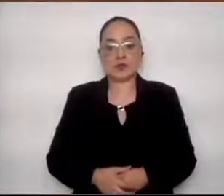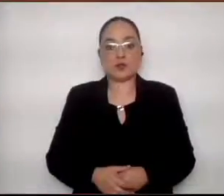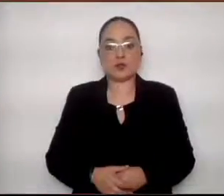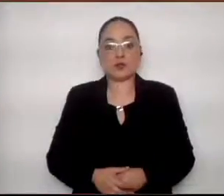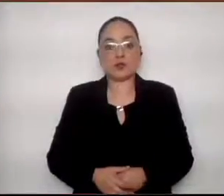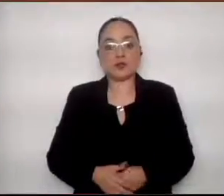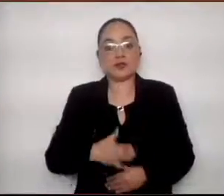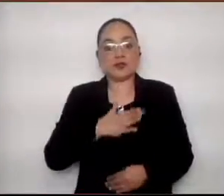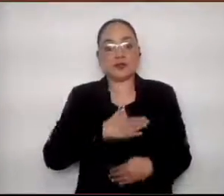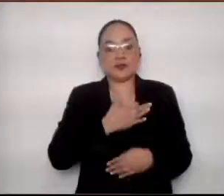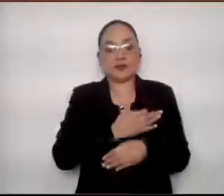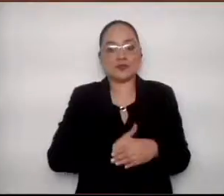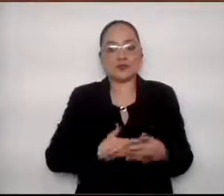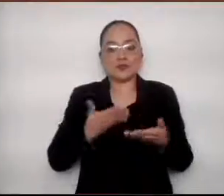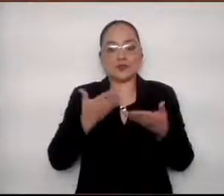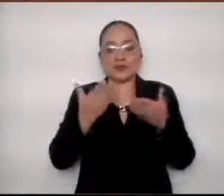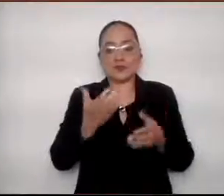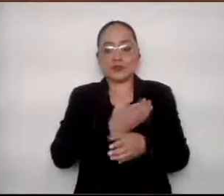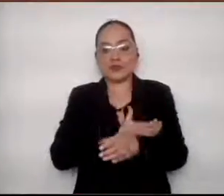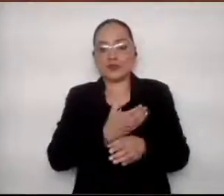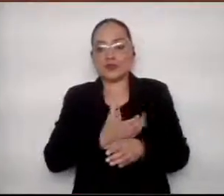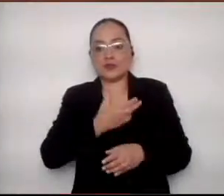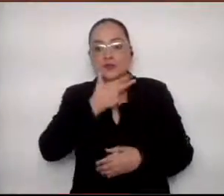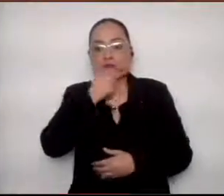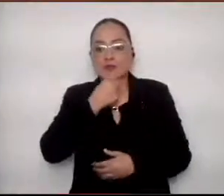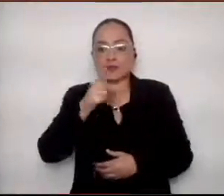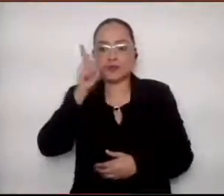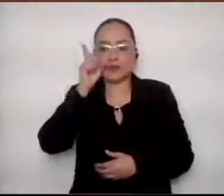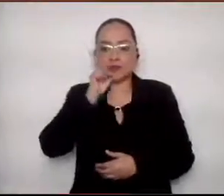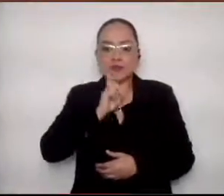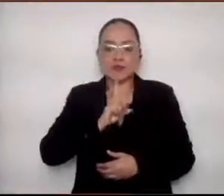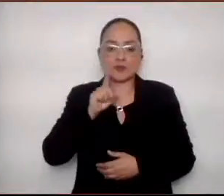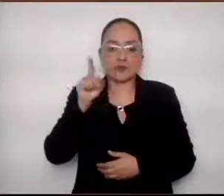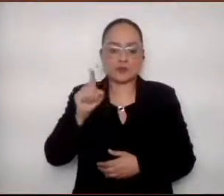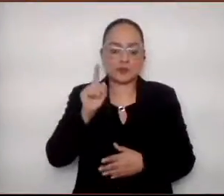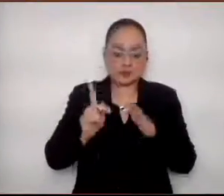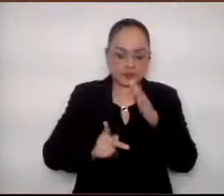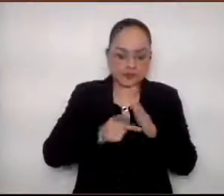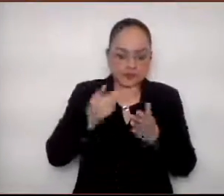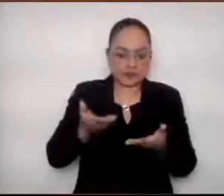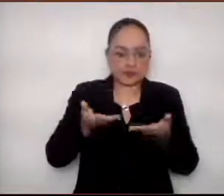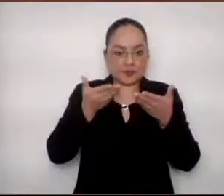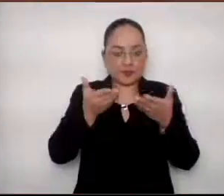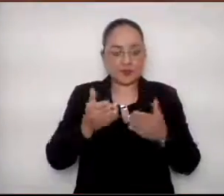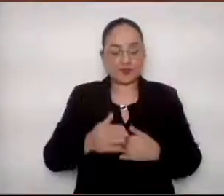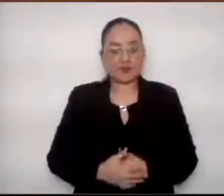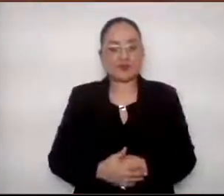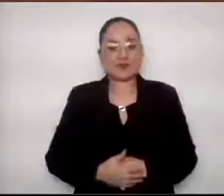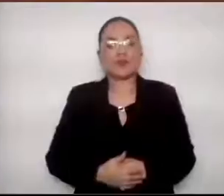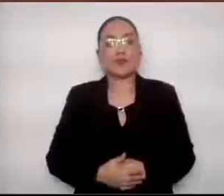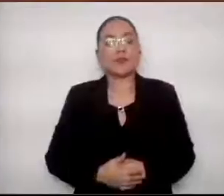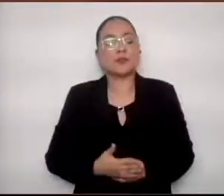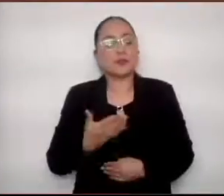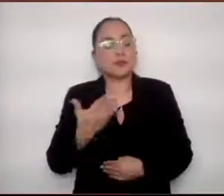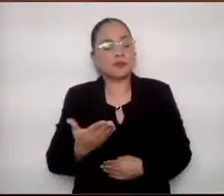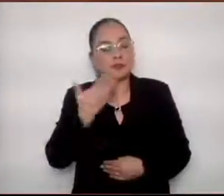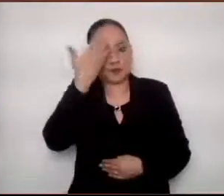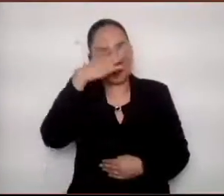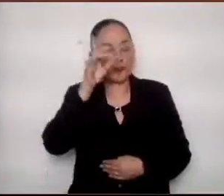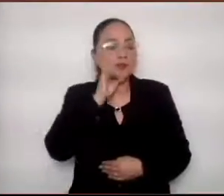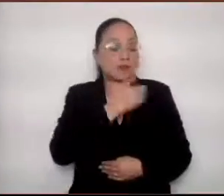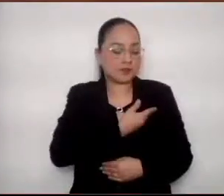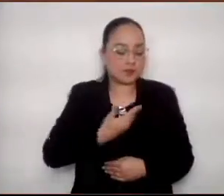Buenas tardes, compañeras y compañeros diputados, de nuevo. Con la venia, señora presidenta, señor secretario